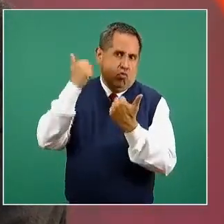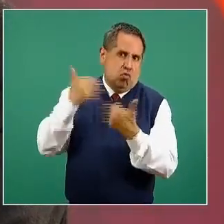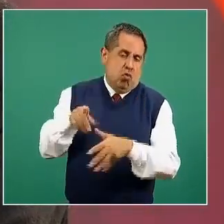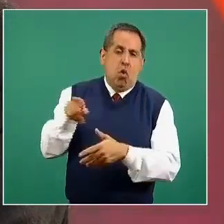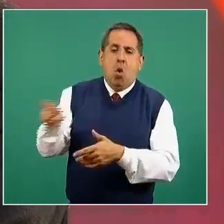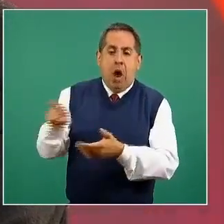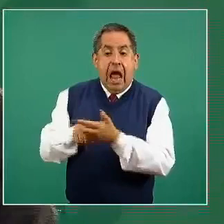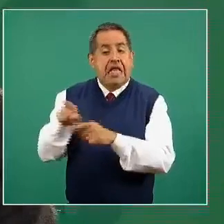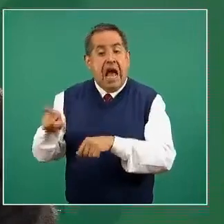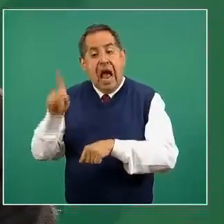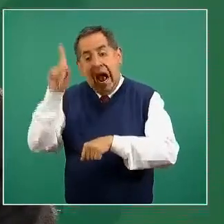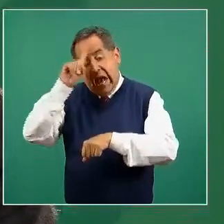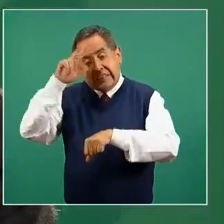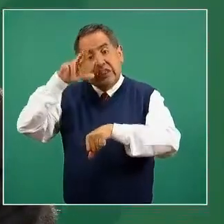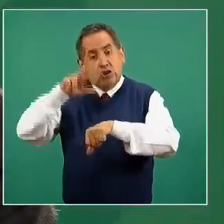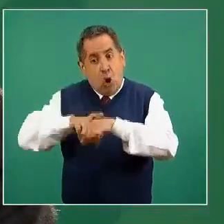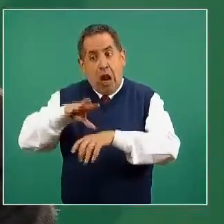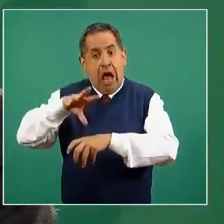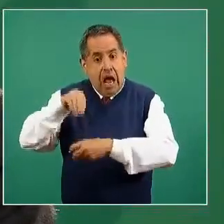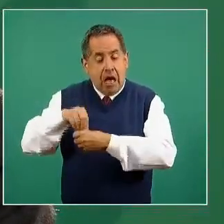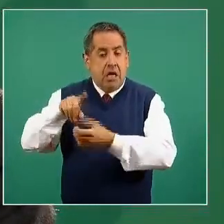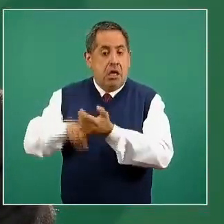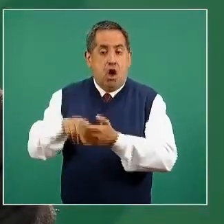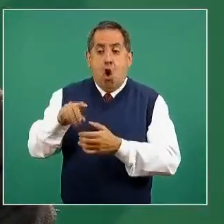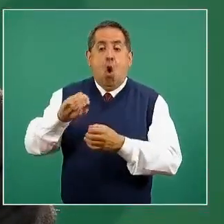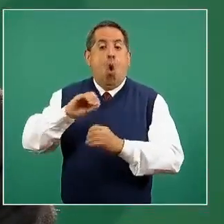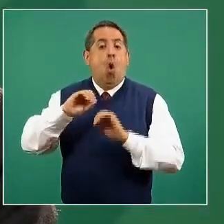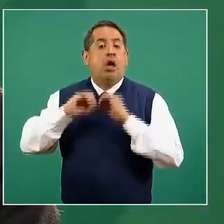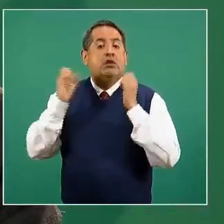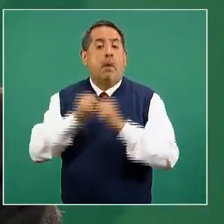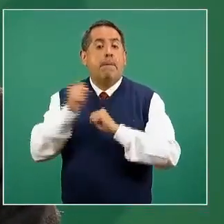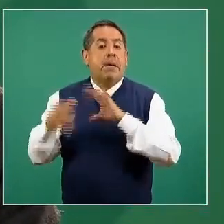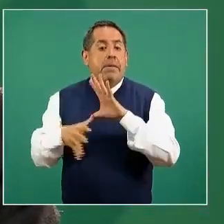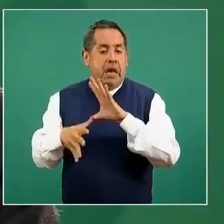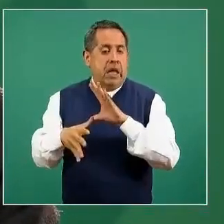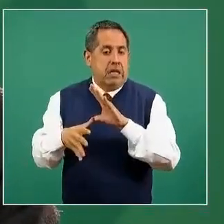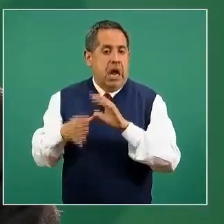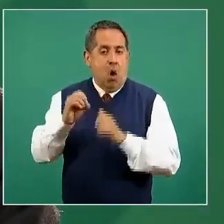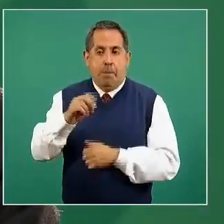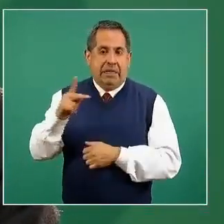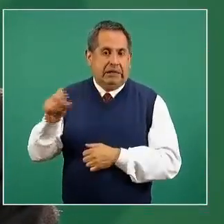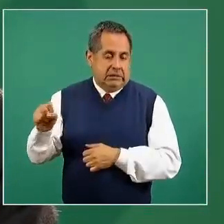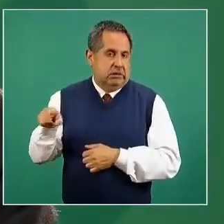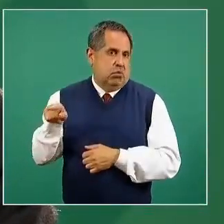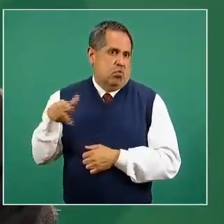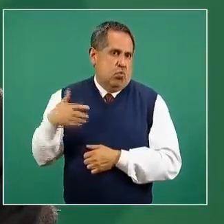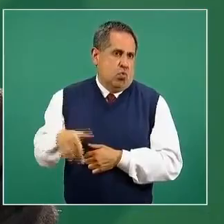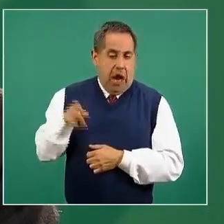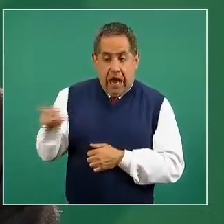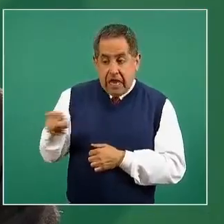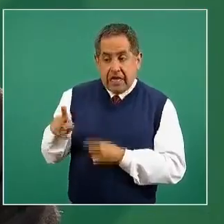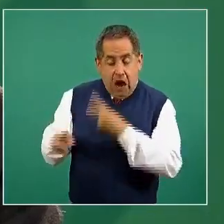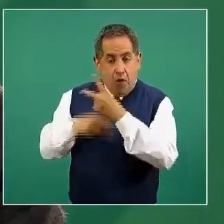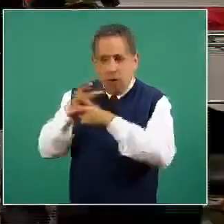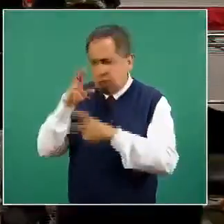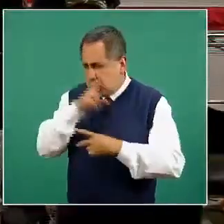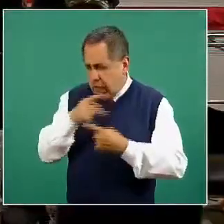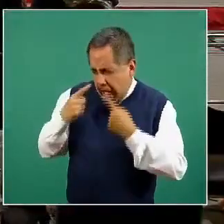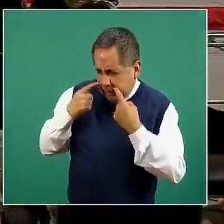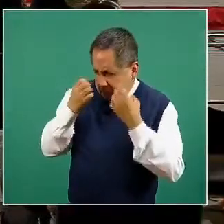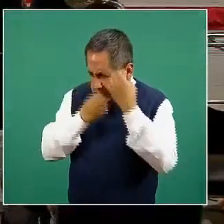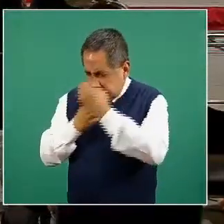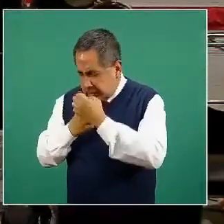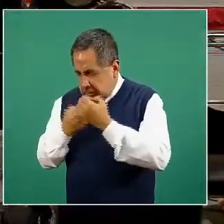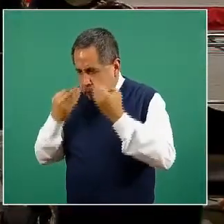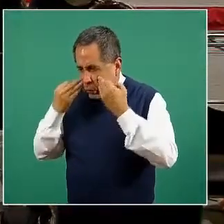fue asesora sobre la materia de la Organización Panamericana de la Salud, y fue muy importante su presencia en Rusia porque ella